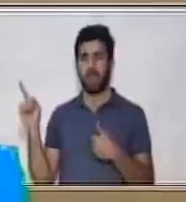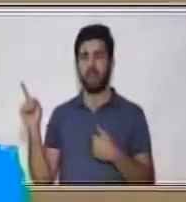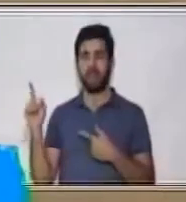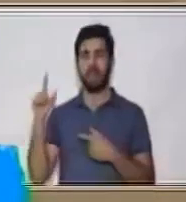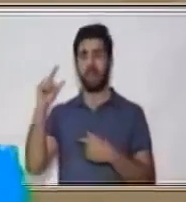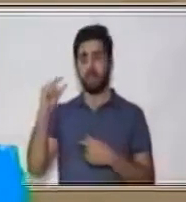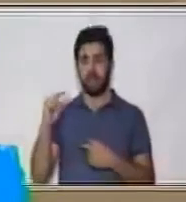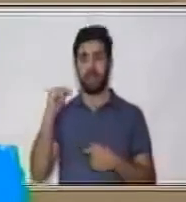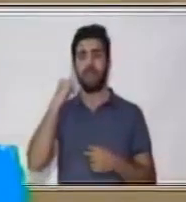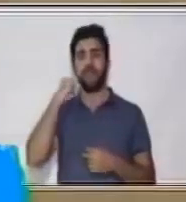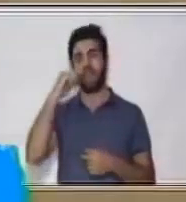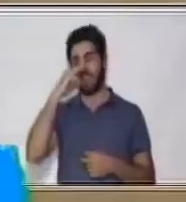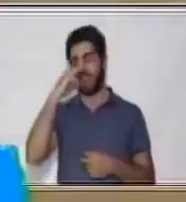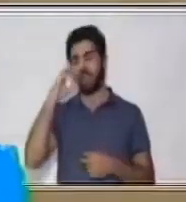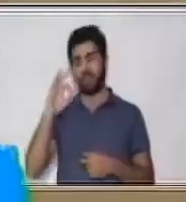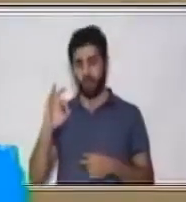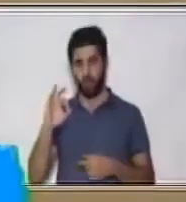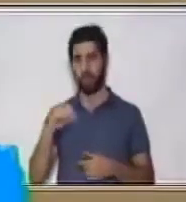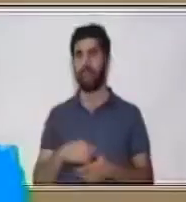utilizamos ito